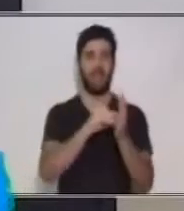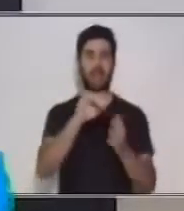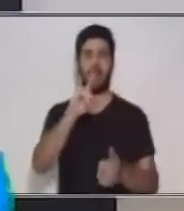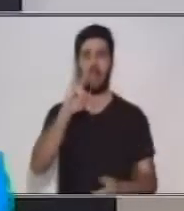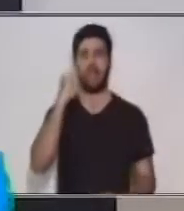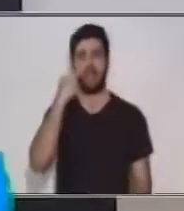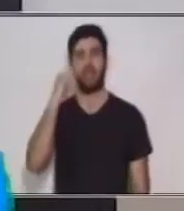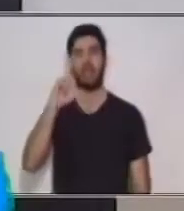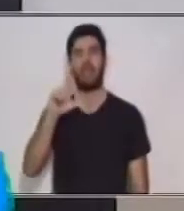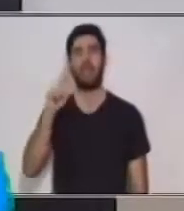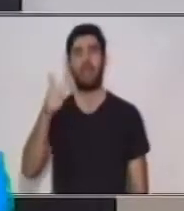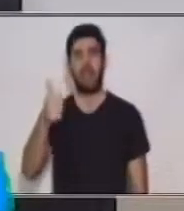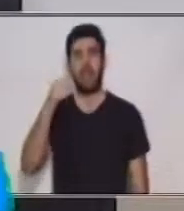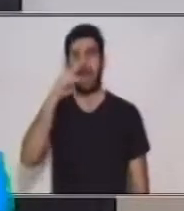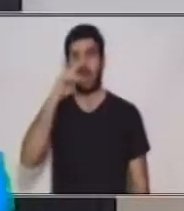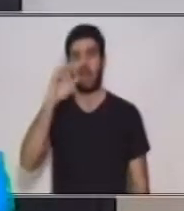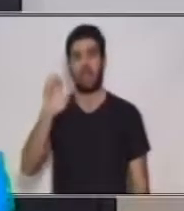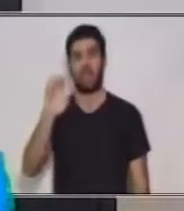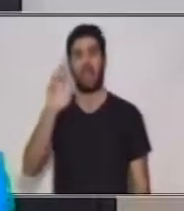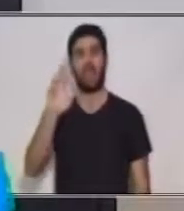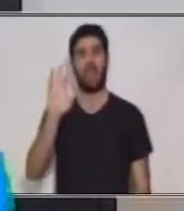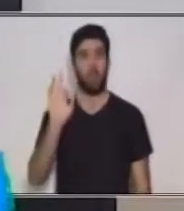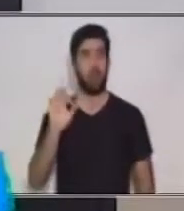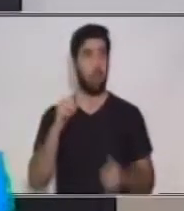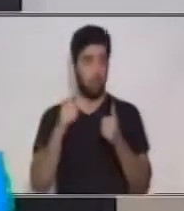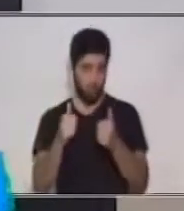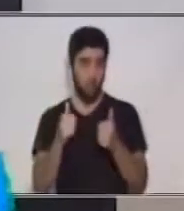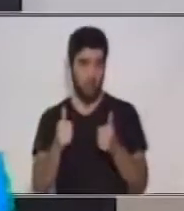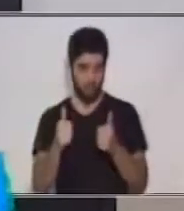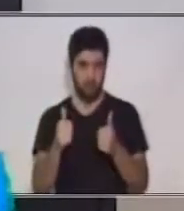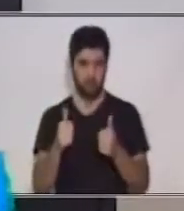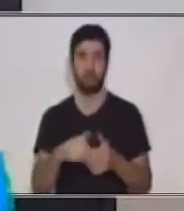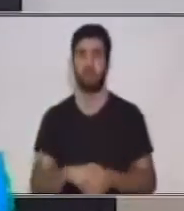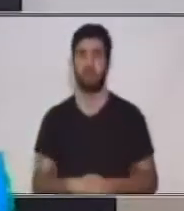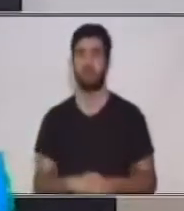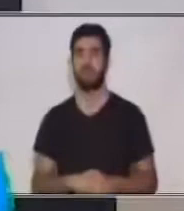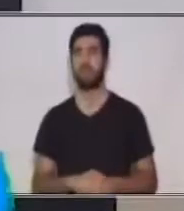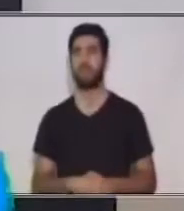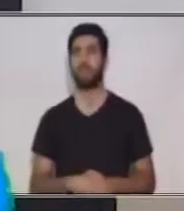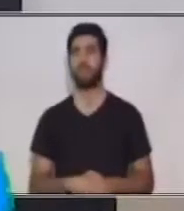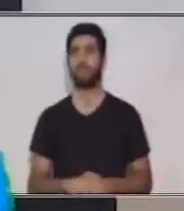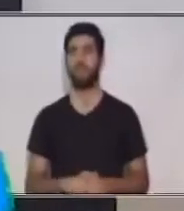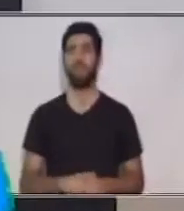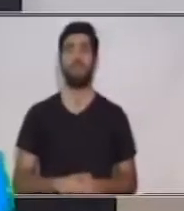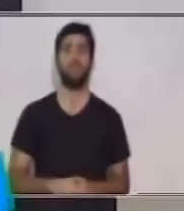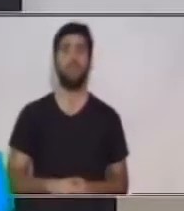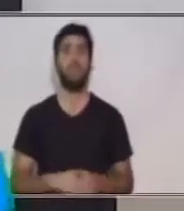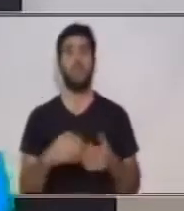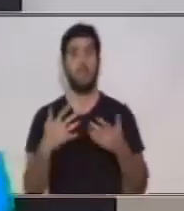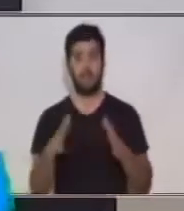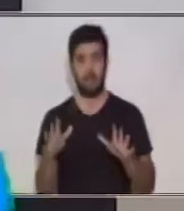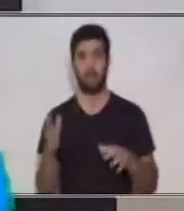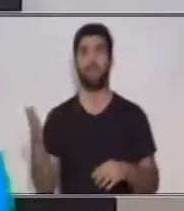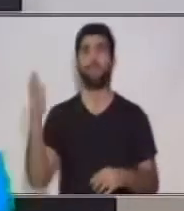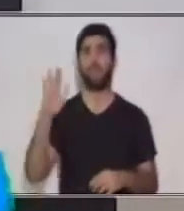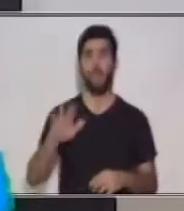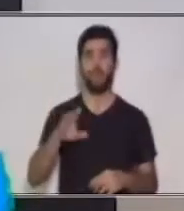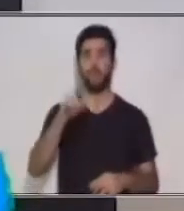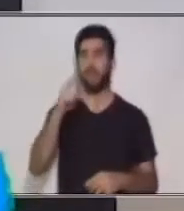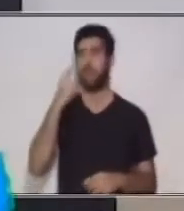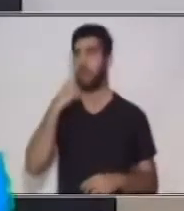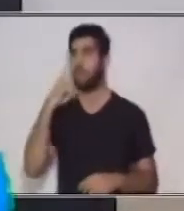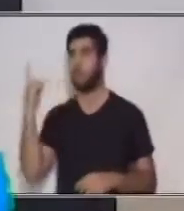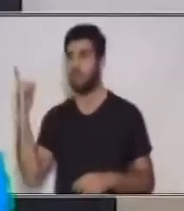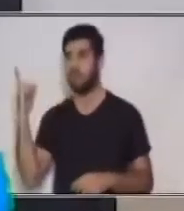¿de acuerdo? Entonces lo vamos a colocar por acá porque vamos a comenzar a resolver algunos problemitas. Y luego tenemos este último tipo